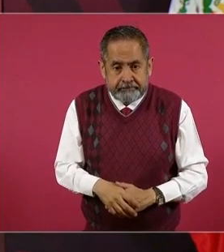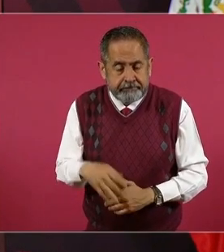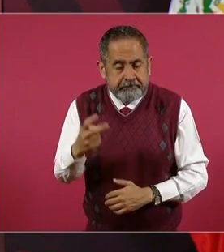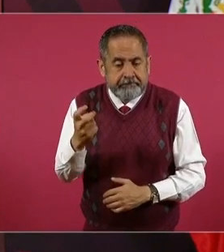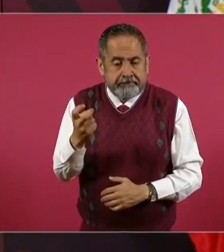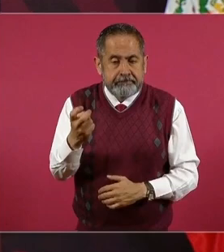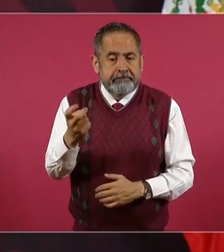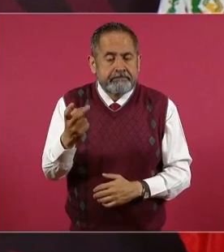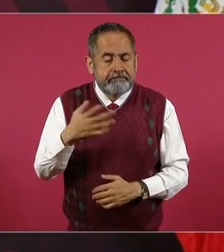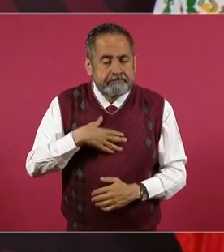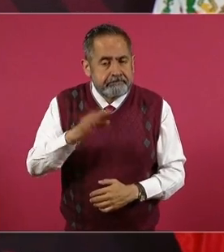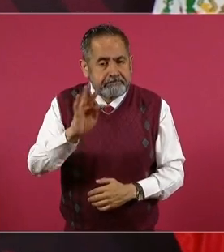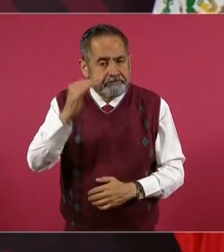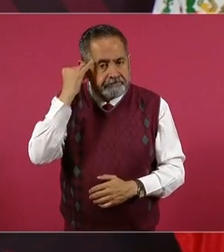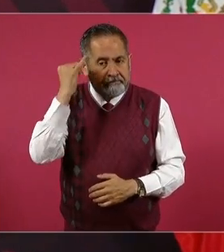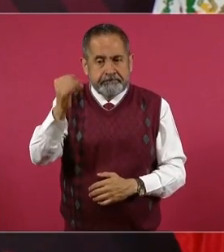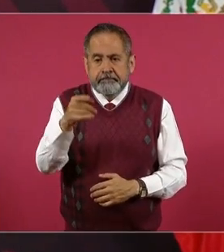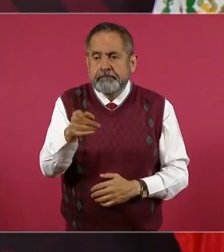Entonces, si